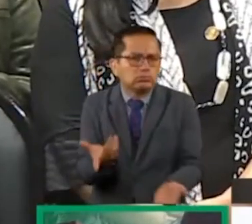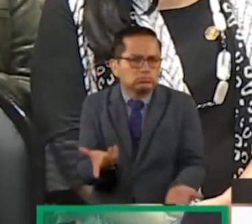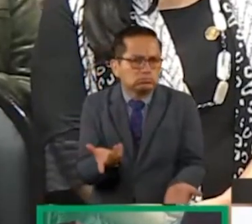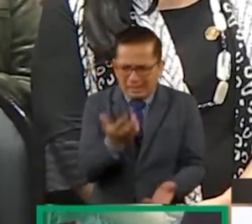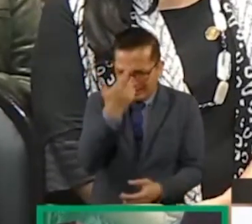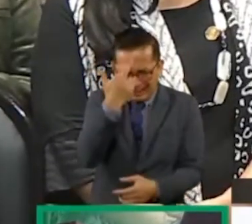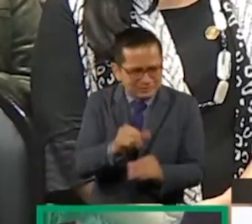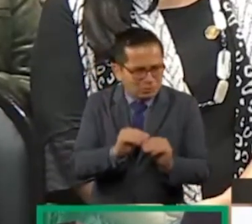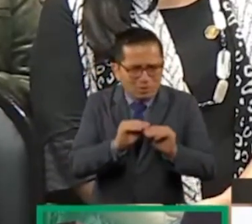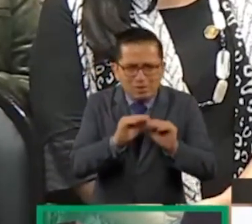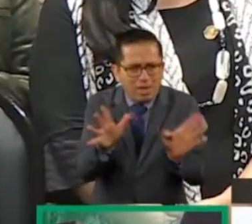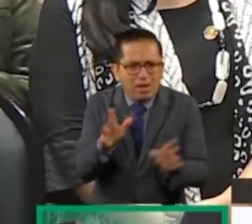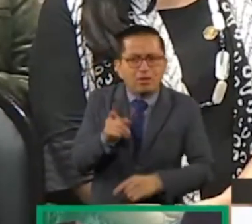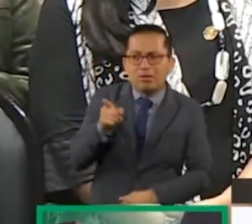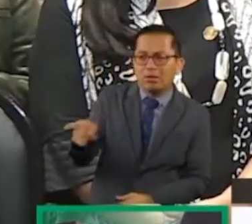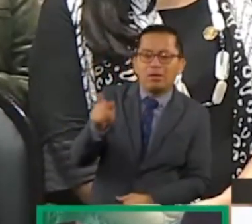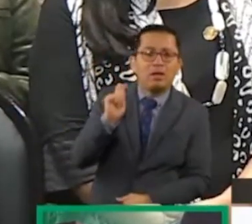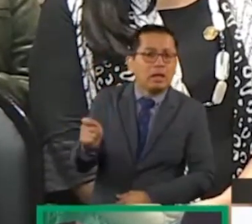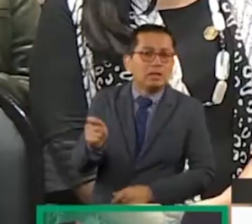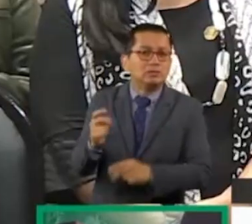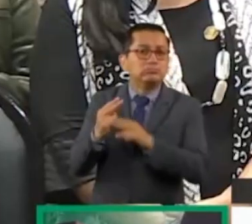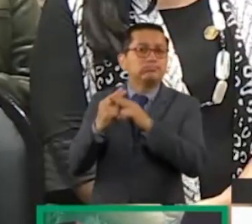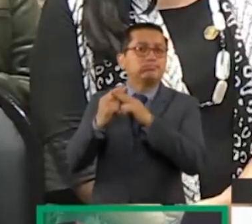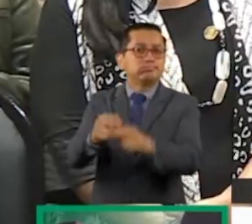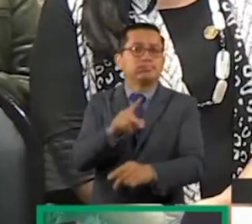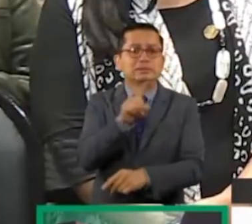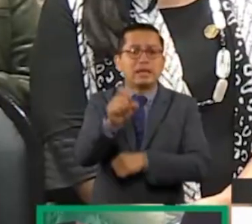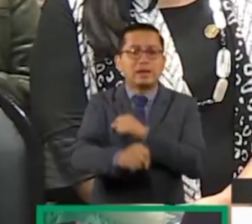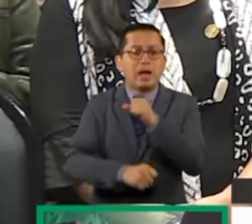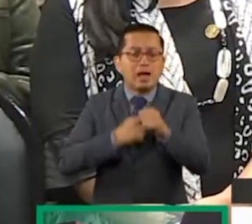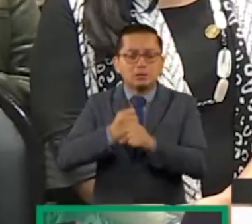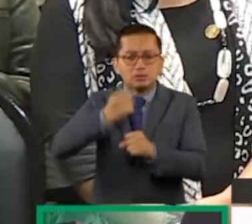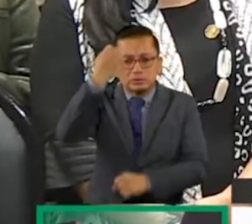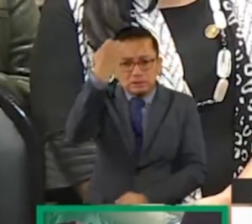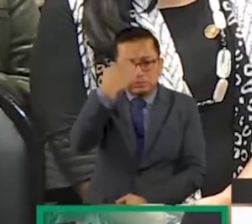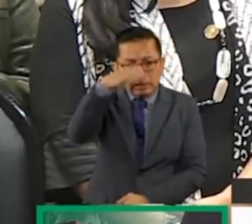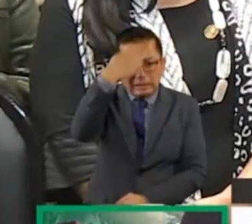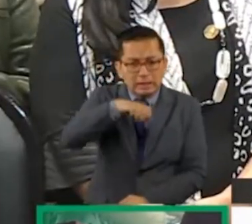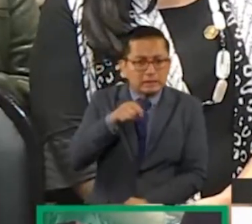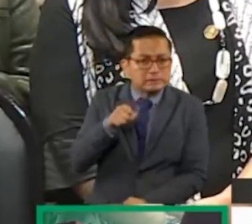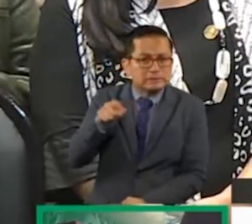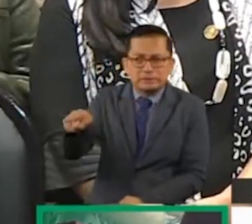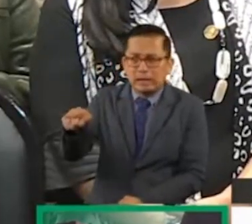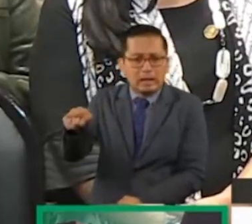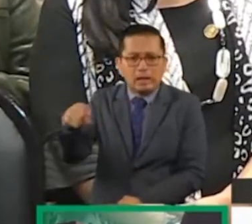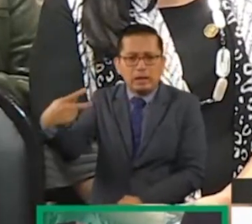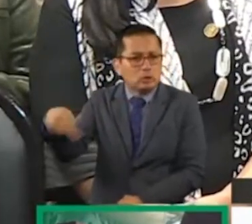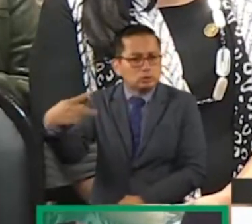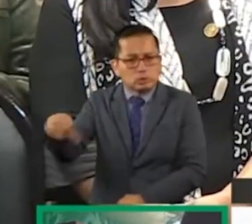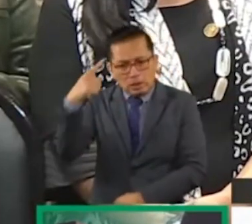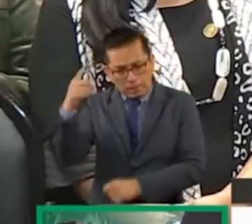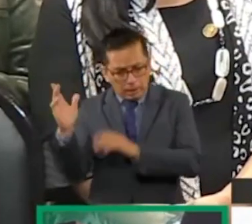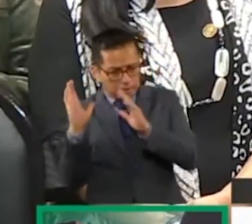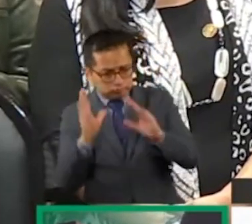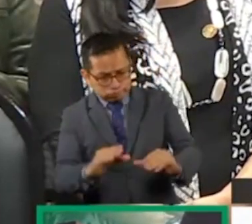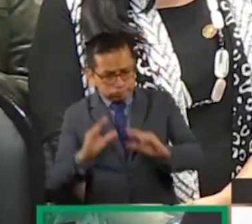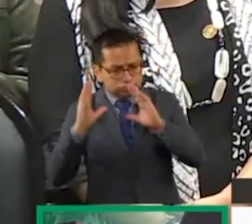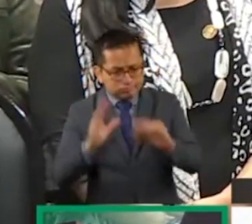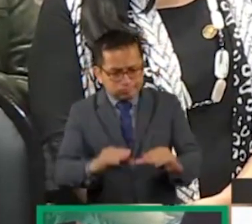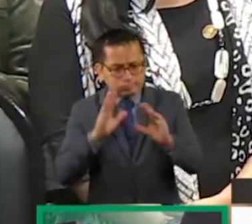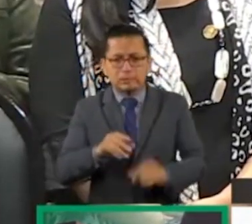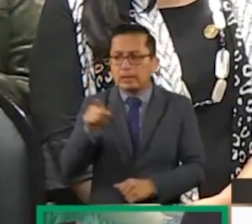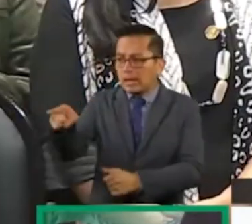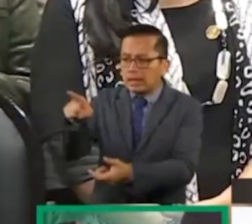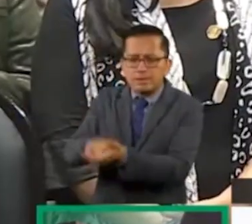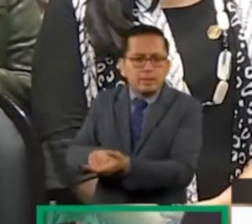tiene más de 100 años de experiencia en capacitar, en tener a los mejores hombres y